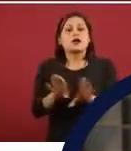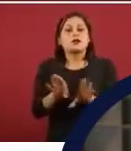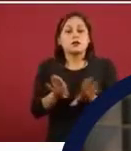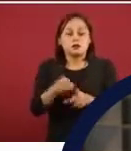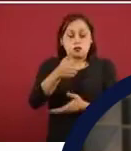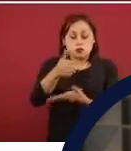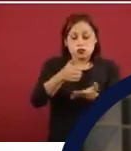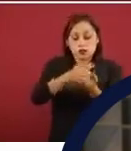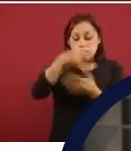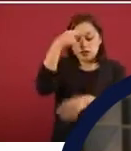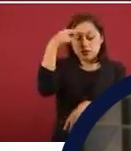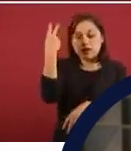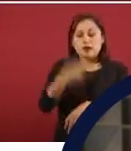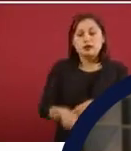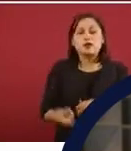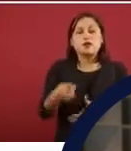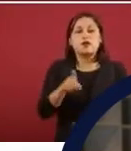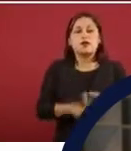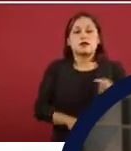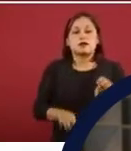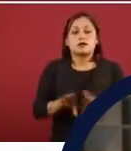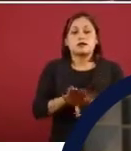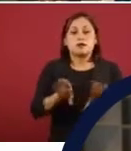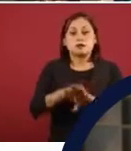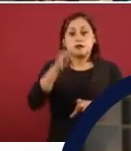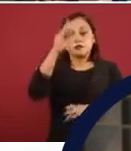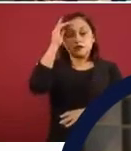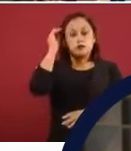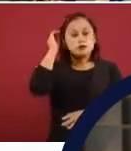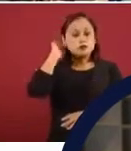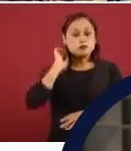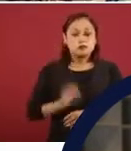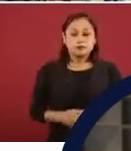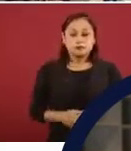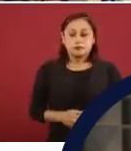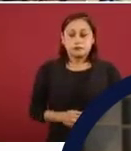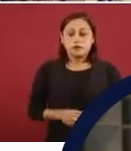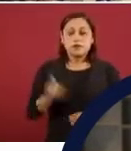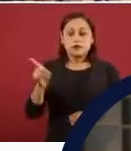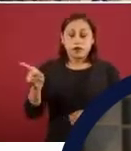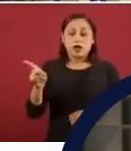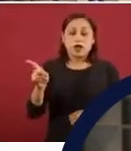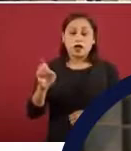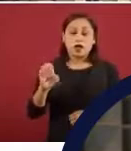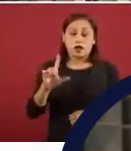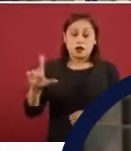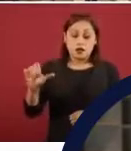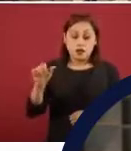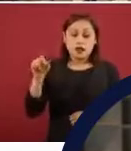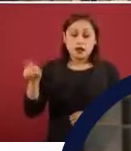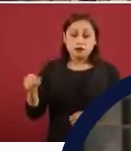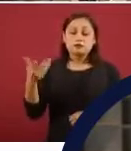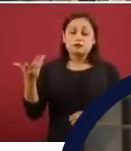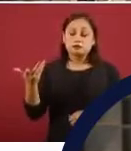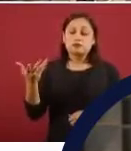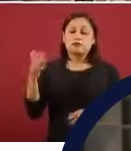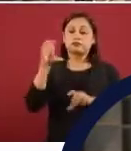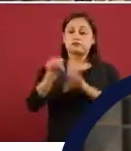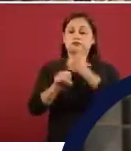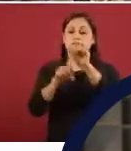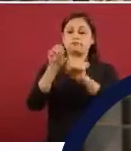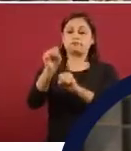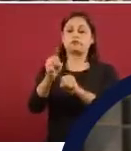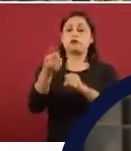sin corrupción. Pero por otro lado también se cuestiona decir, bueno, pero y entonces todas las asignaciones directas, que no era parte de lo